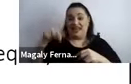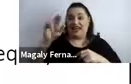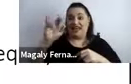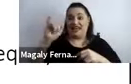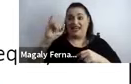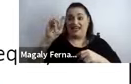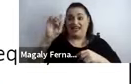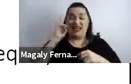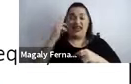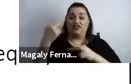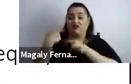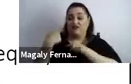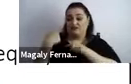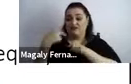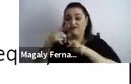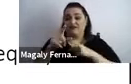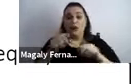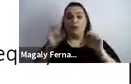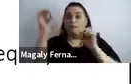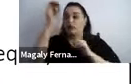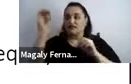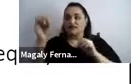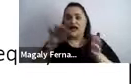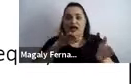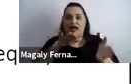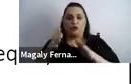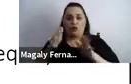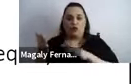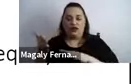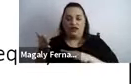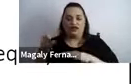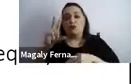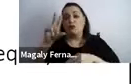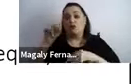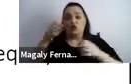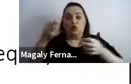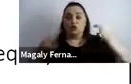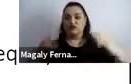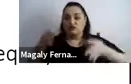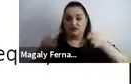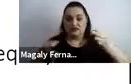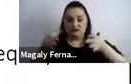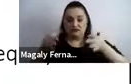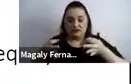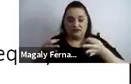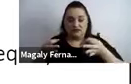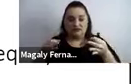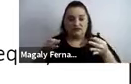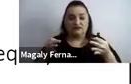carga relativa de inequidad en porcentaje de muertes que lo son por injusticia en relación a